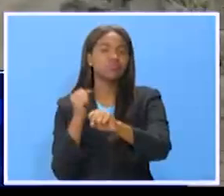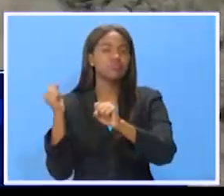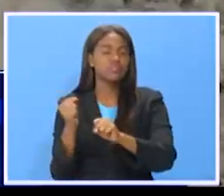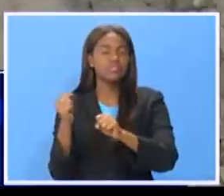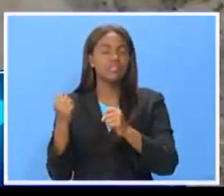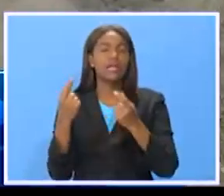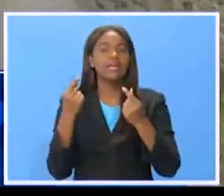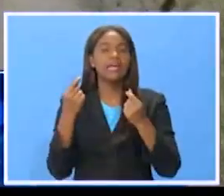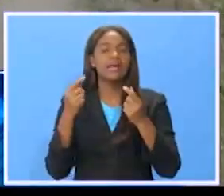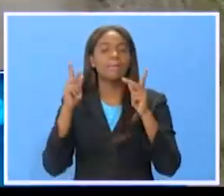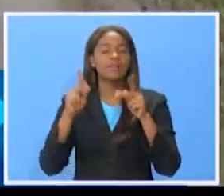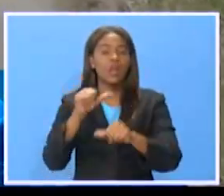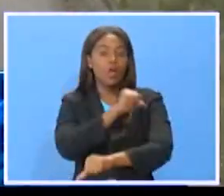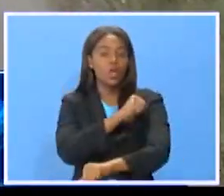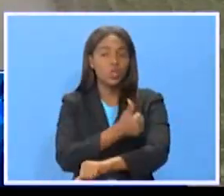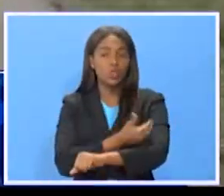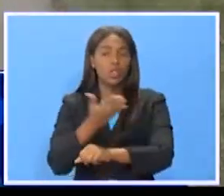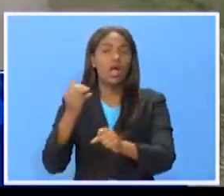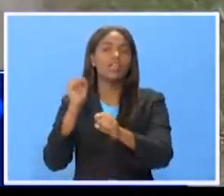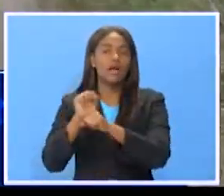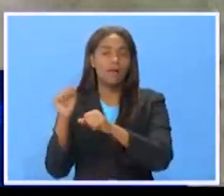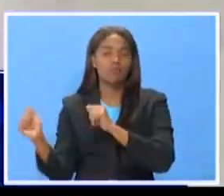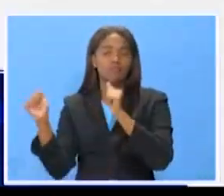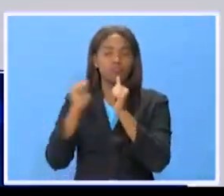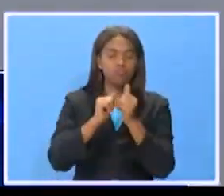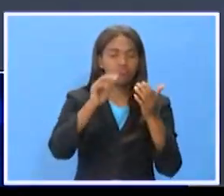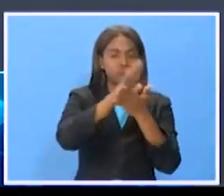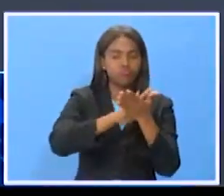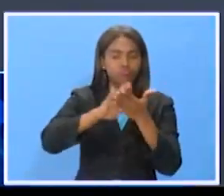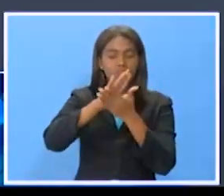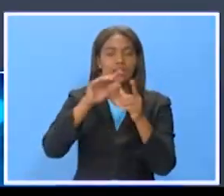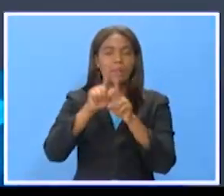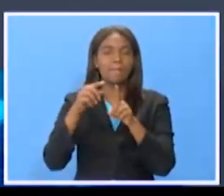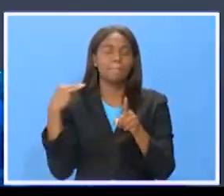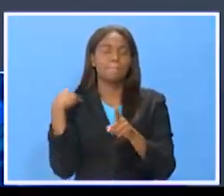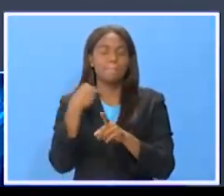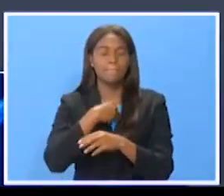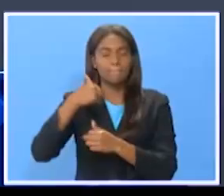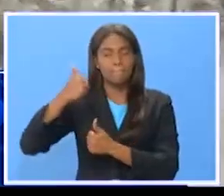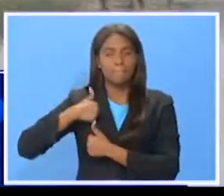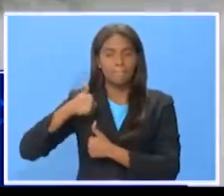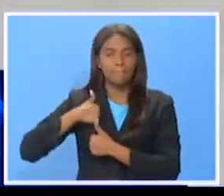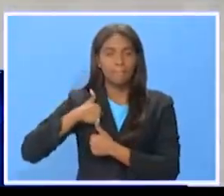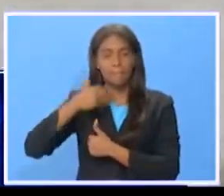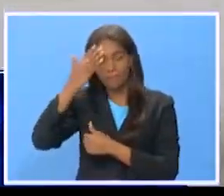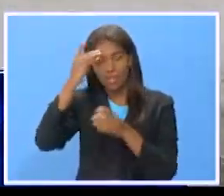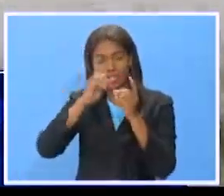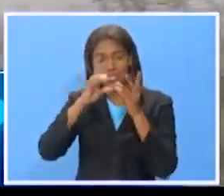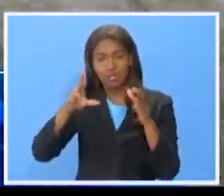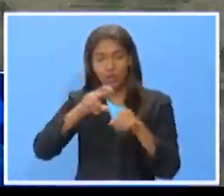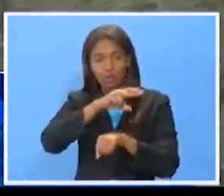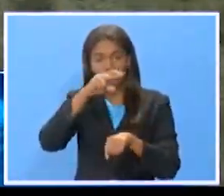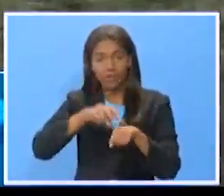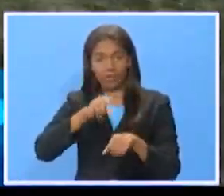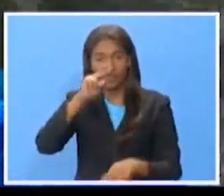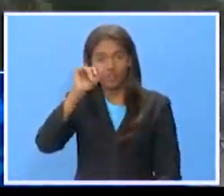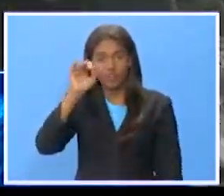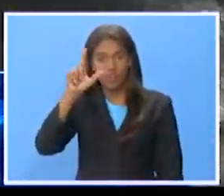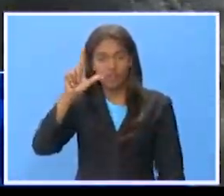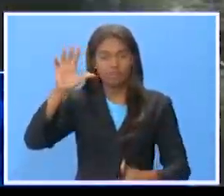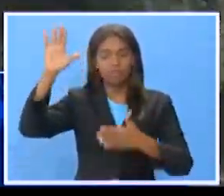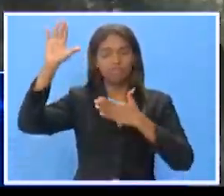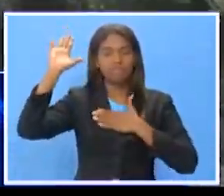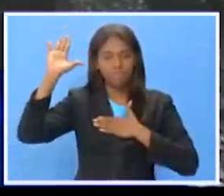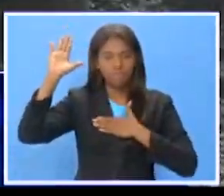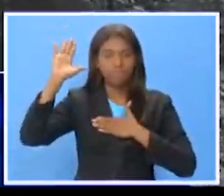sumaron autoridades del municipio, así como miembros del Ejército Nacional, a quienes el director de la regional, Rafael Romero, comprometió de manera